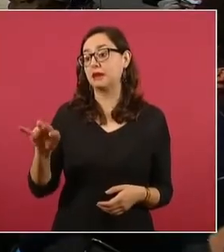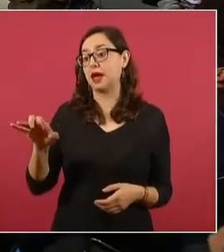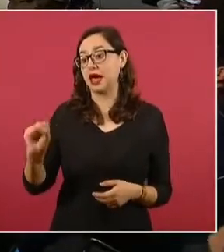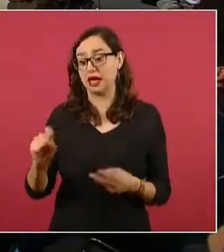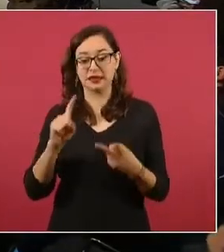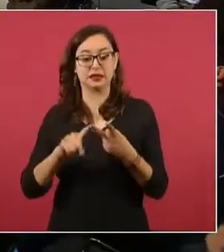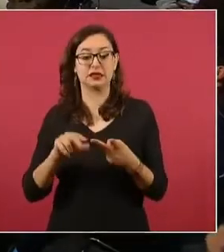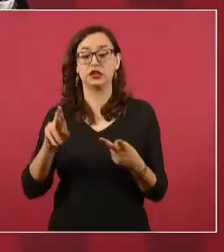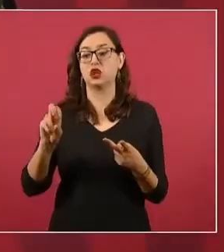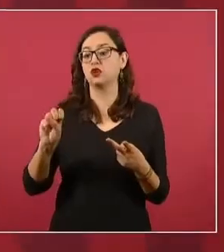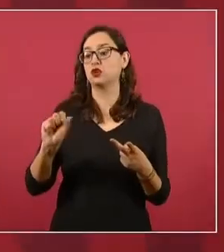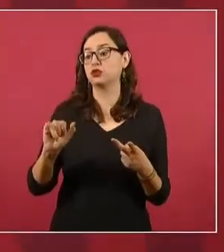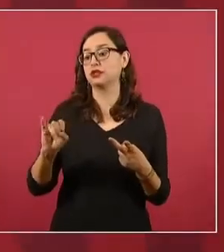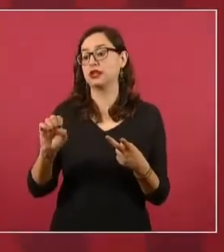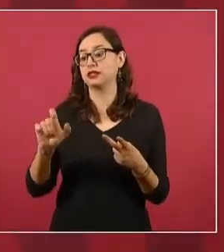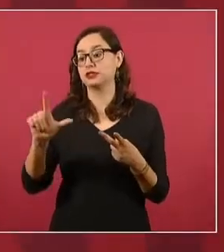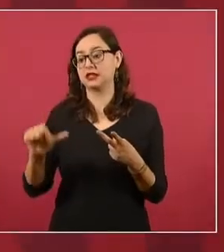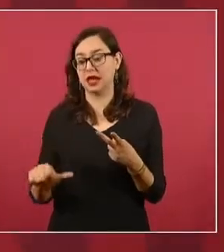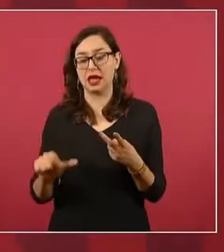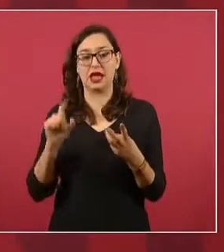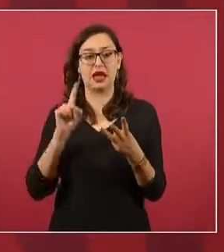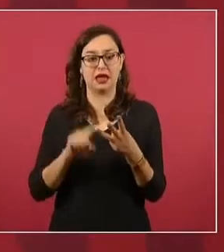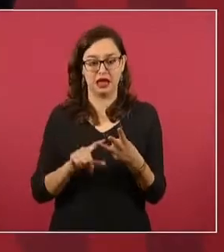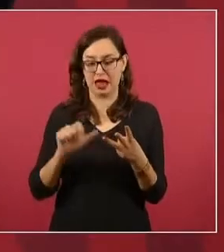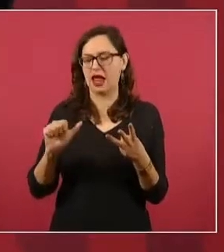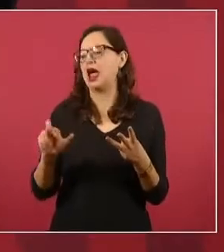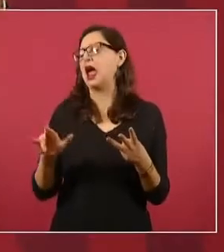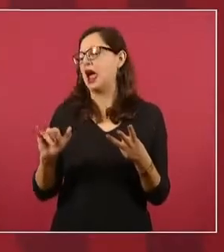Rosa Isela, Ariana Montiel,